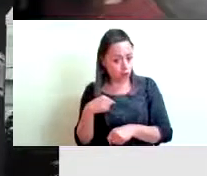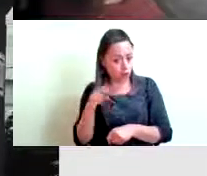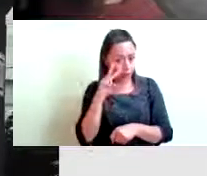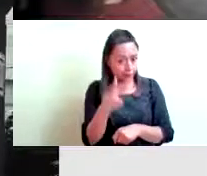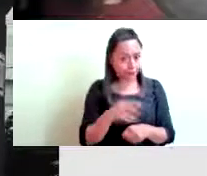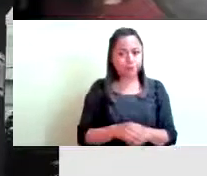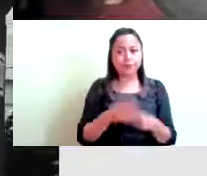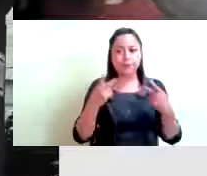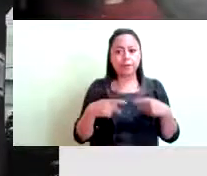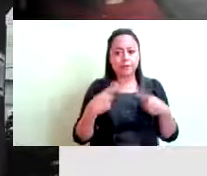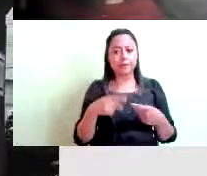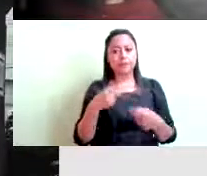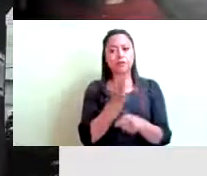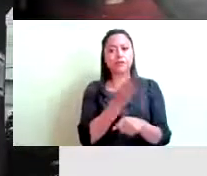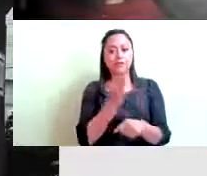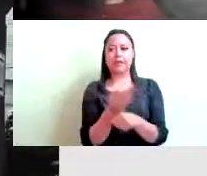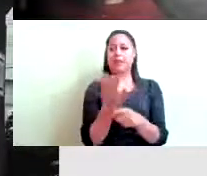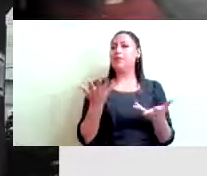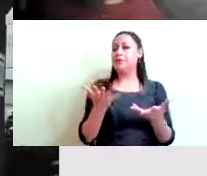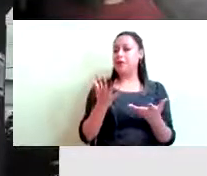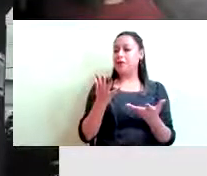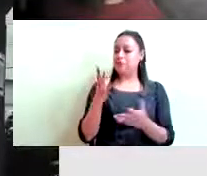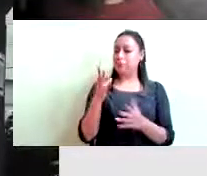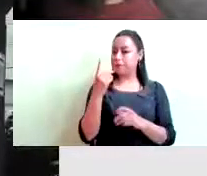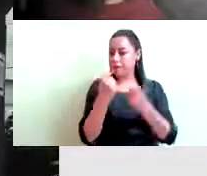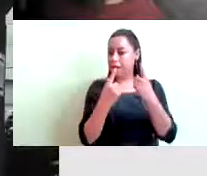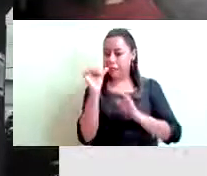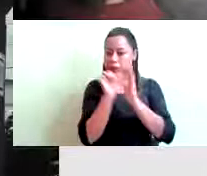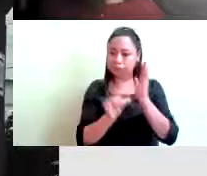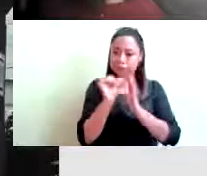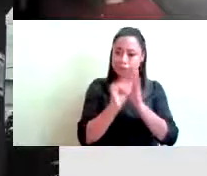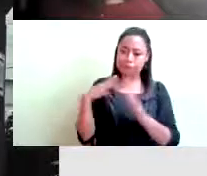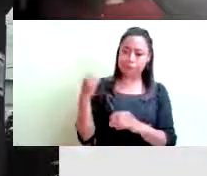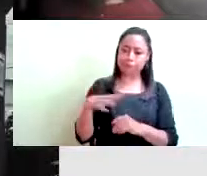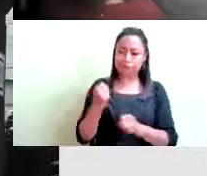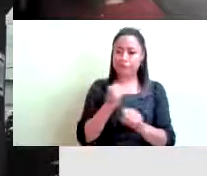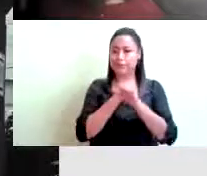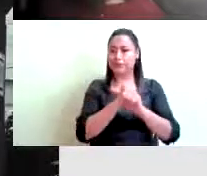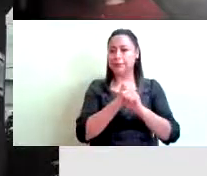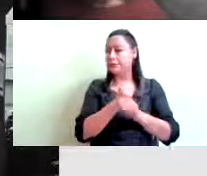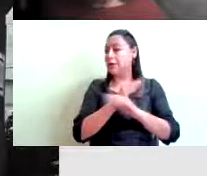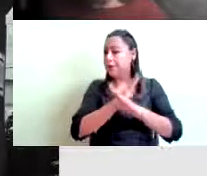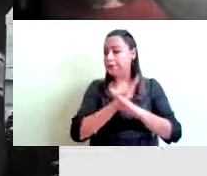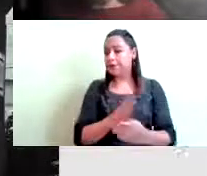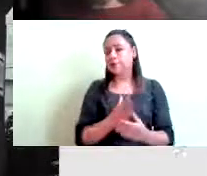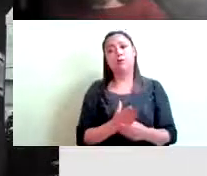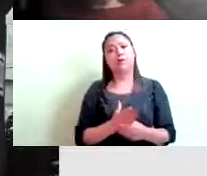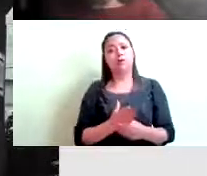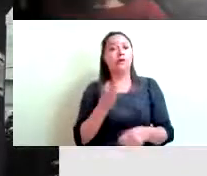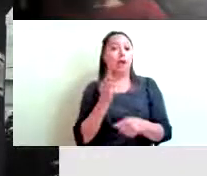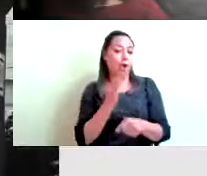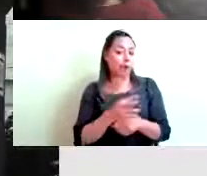están en esta lucha ya desde hace meses. Y bueno, pues pensamos que no se puede hablar de rescatar